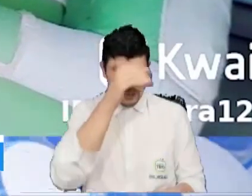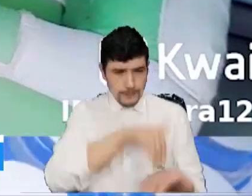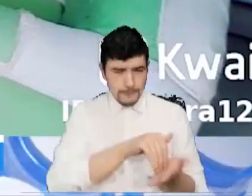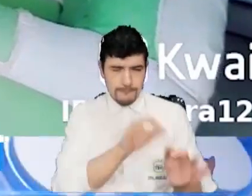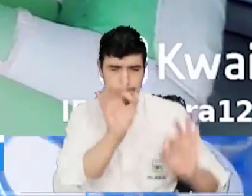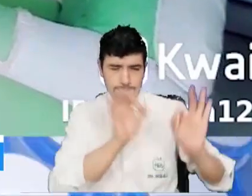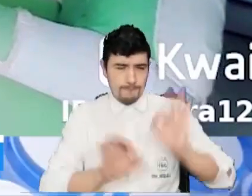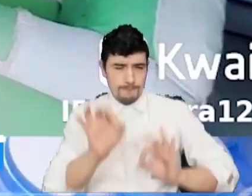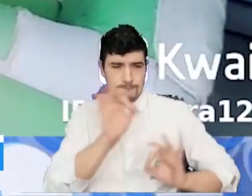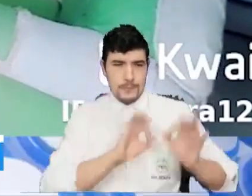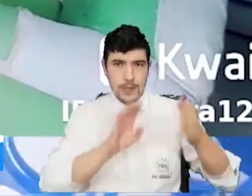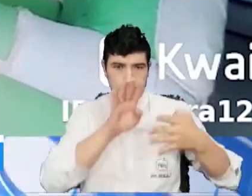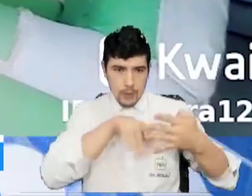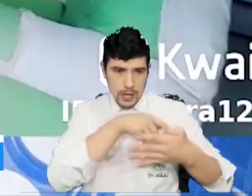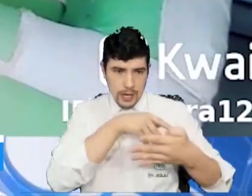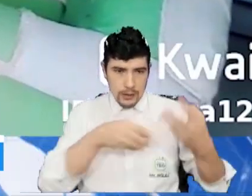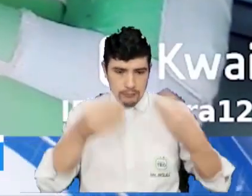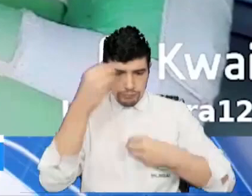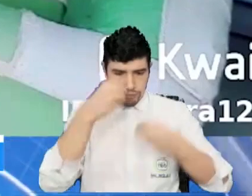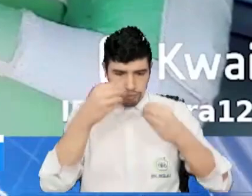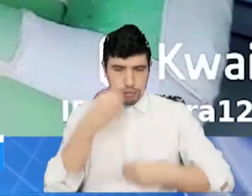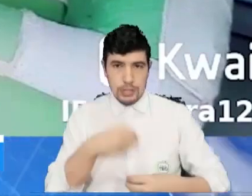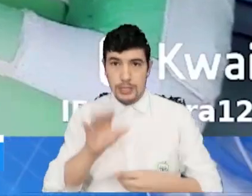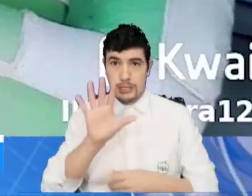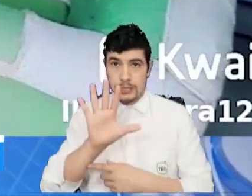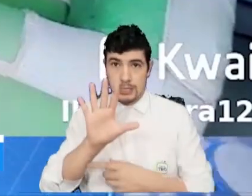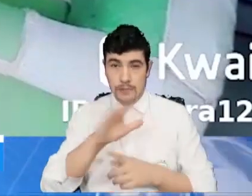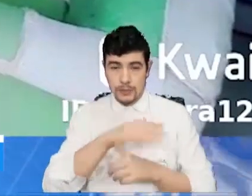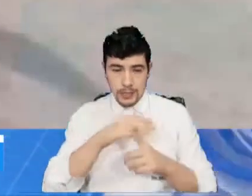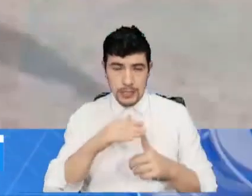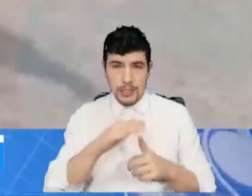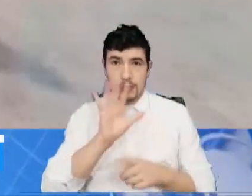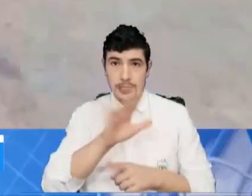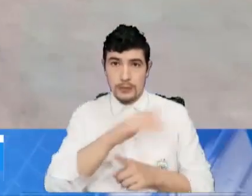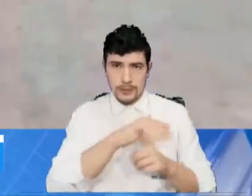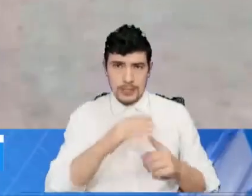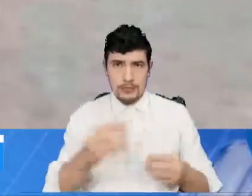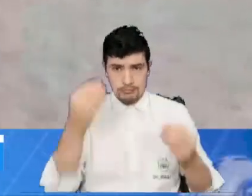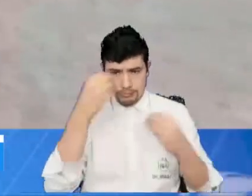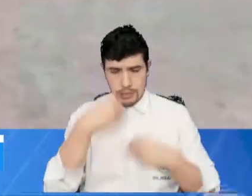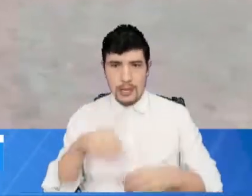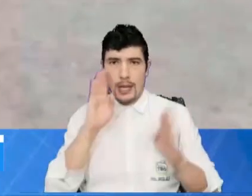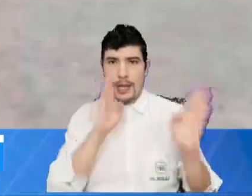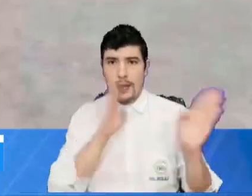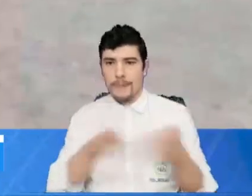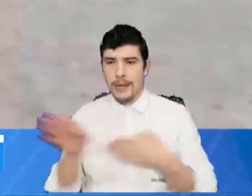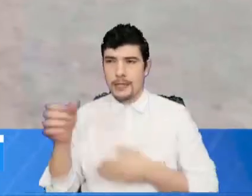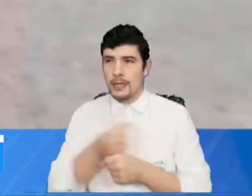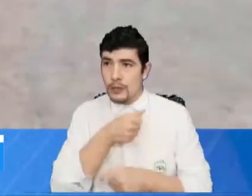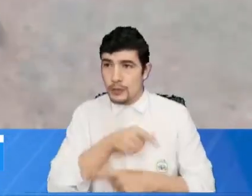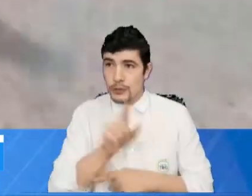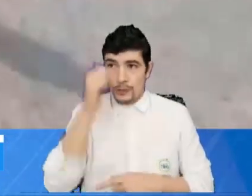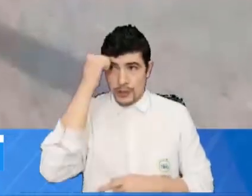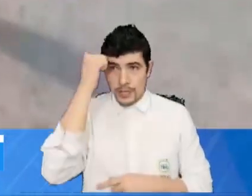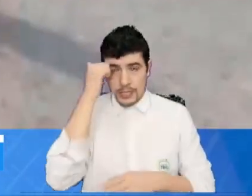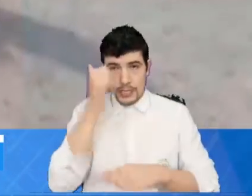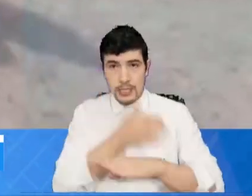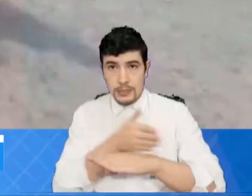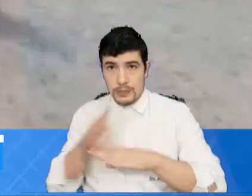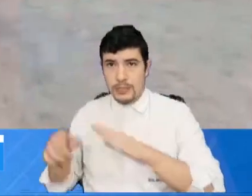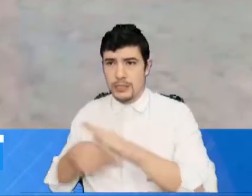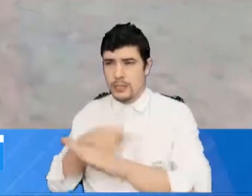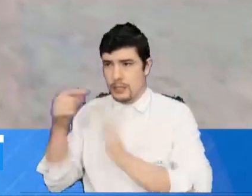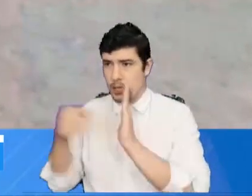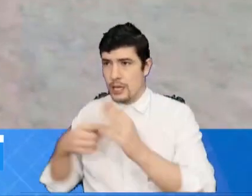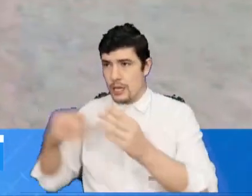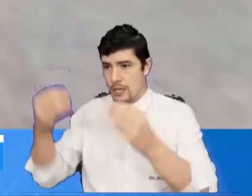de entrenamiento. A las 5:30 de la mañana realiza fondo basado en el plan de trabajo de su profesor. Después complementa el